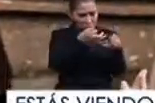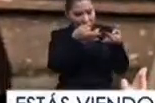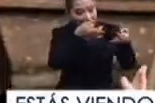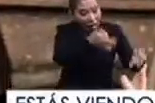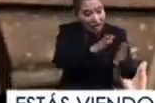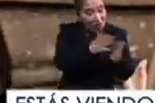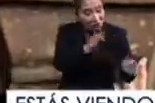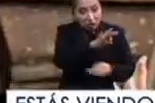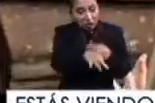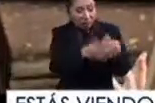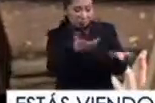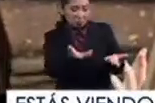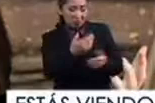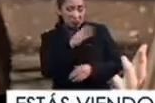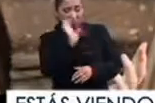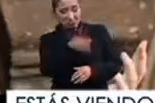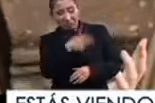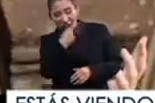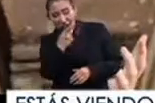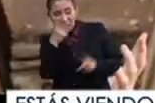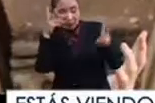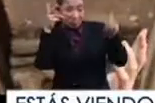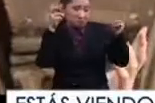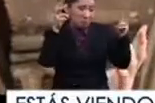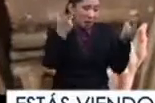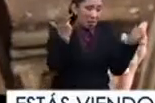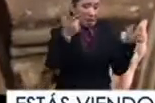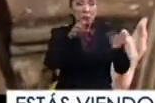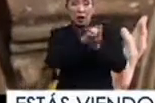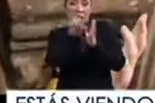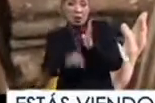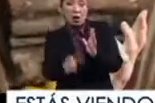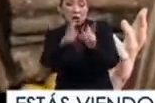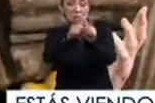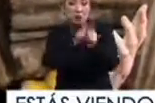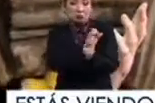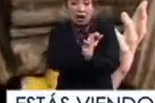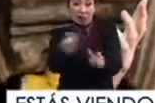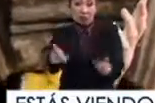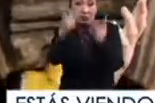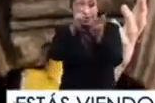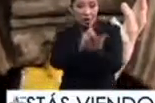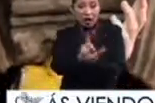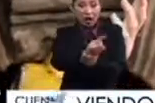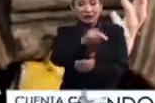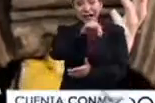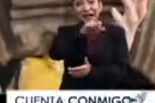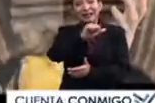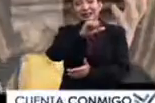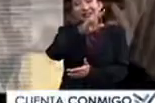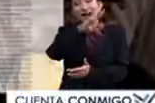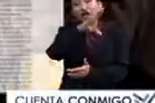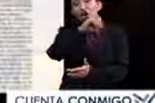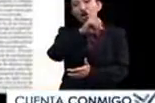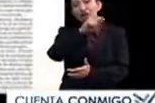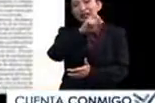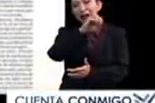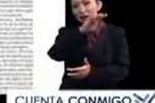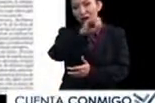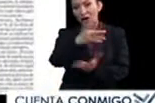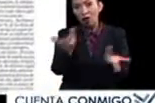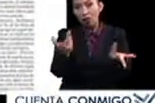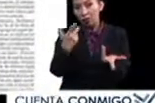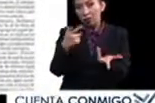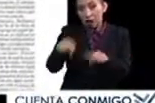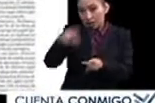demasiado, esa literatura coyuntural del narcotráfico, que es muy importante el narcotráfico. No podemos vivir en México sin pensar